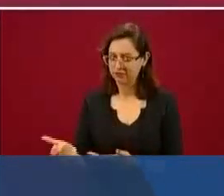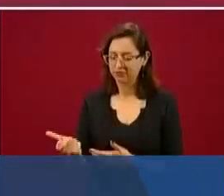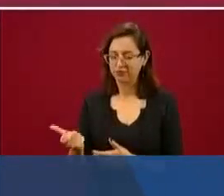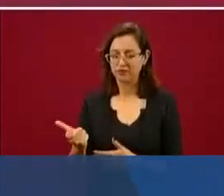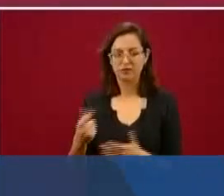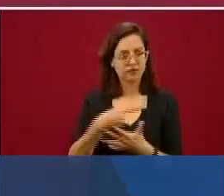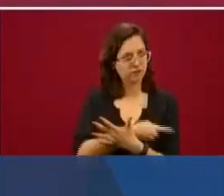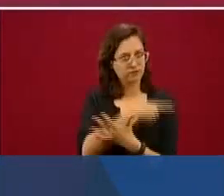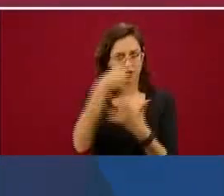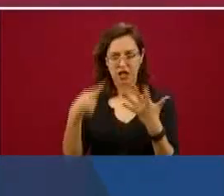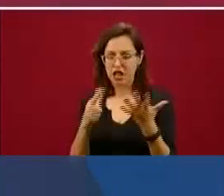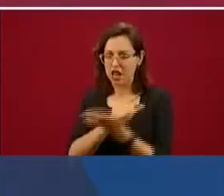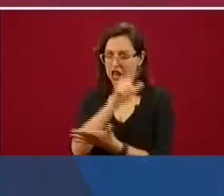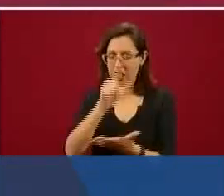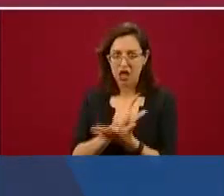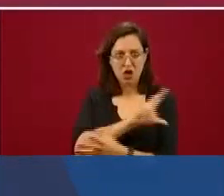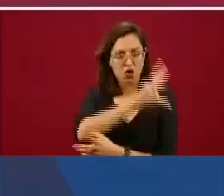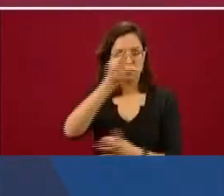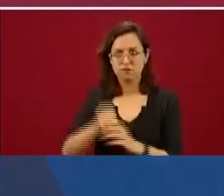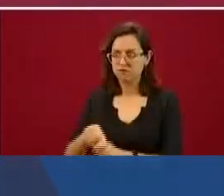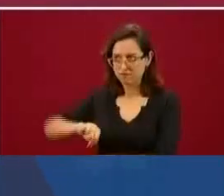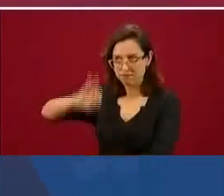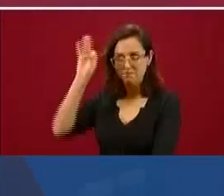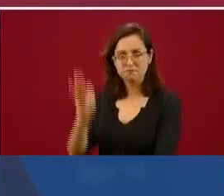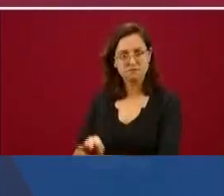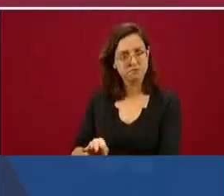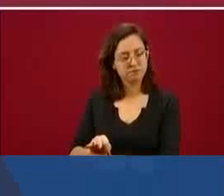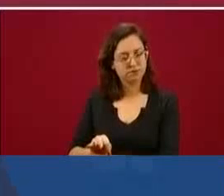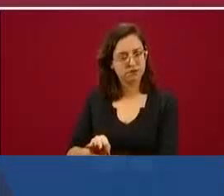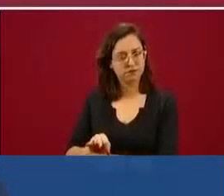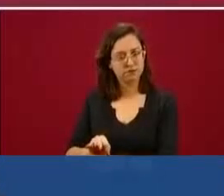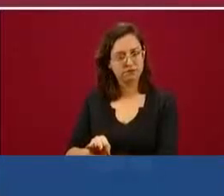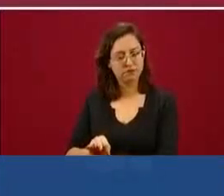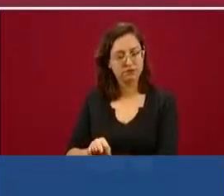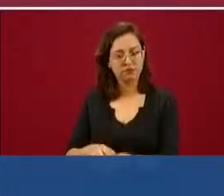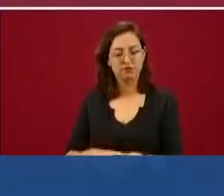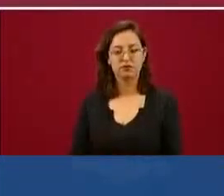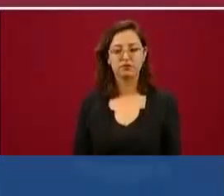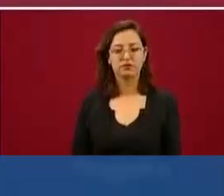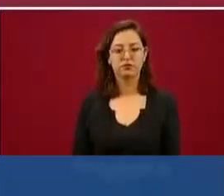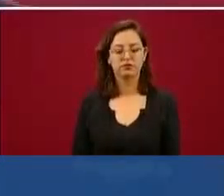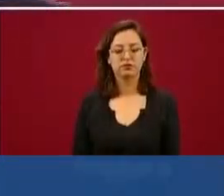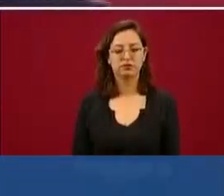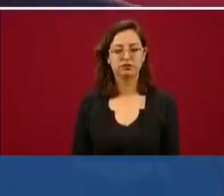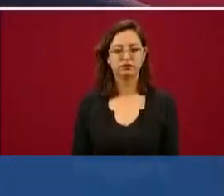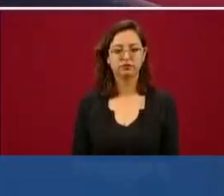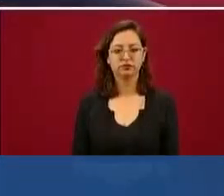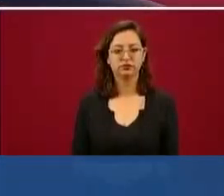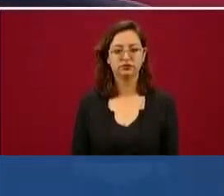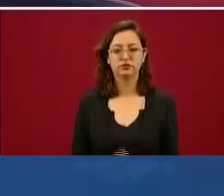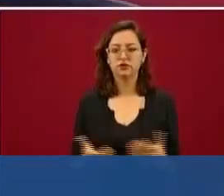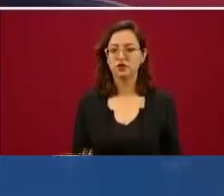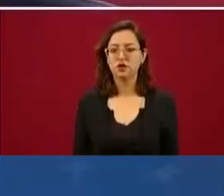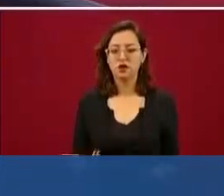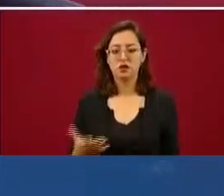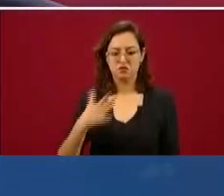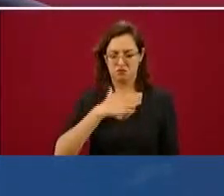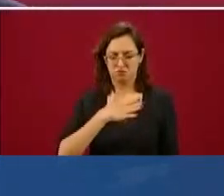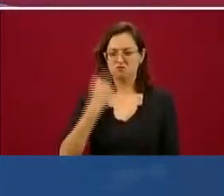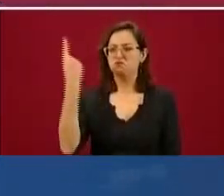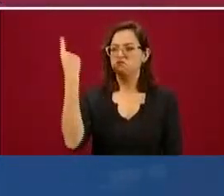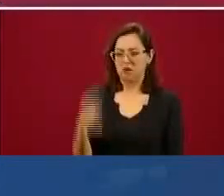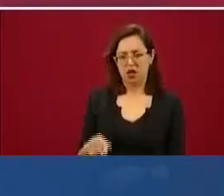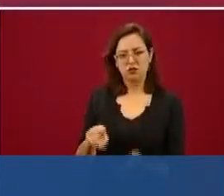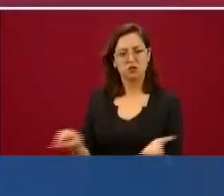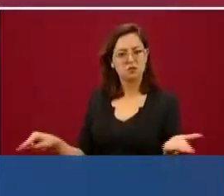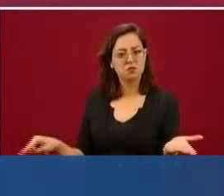al azúcar, al tequila, al mezcal, esas cosas que obviamente parecen tan cotidianas, tan domésticas, pero quiso dejar